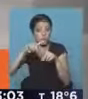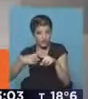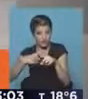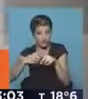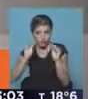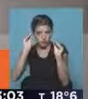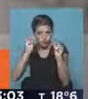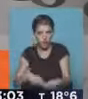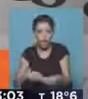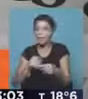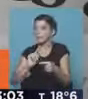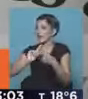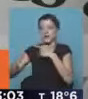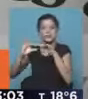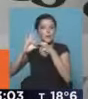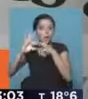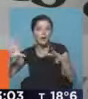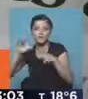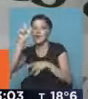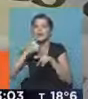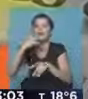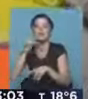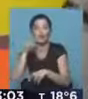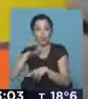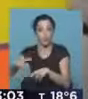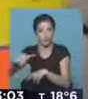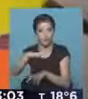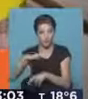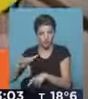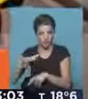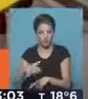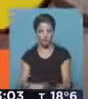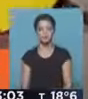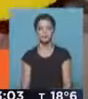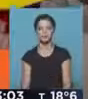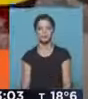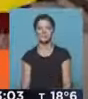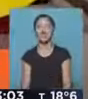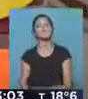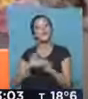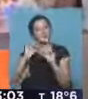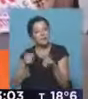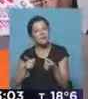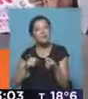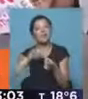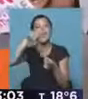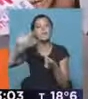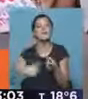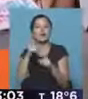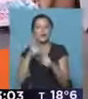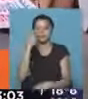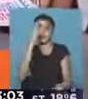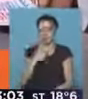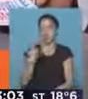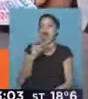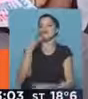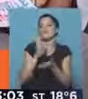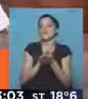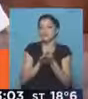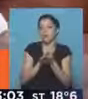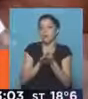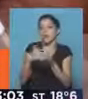democracia directa y participación ciudadana. Como contrapartida, promueve el individualismo y la polarización social y